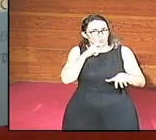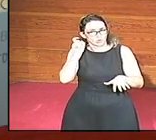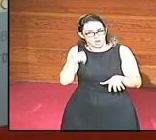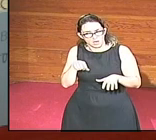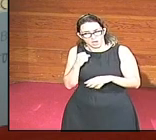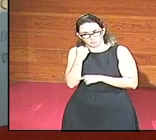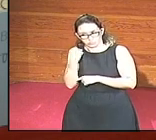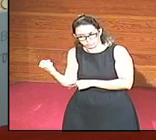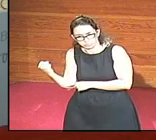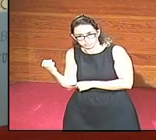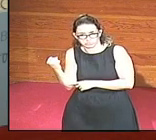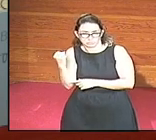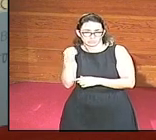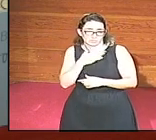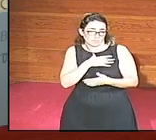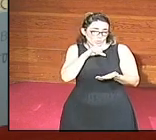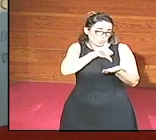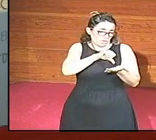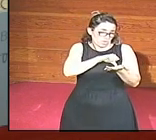de Donetsk, que es una ciudad